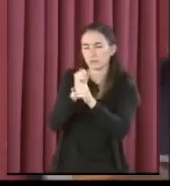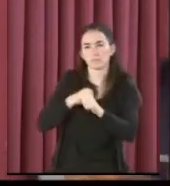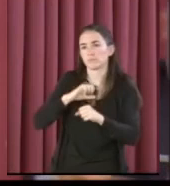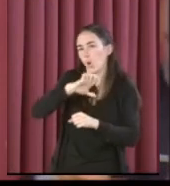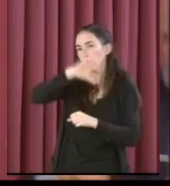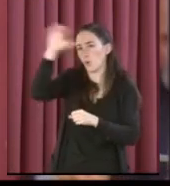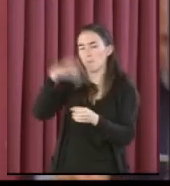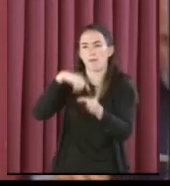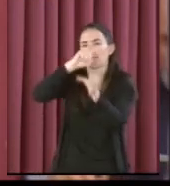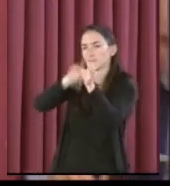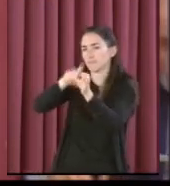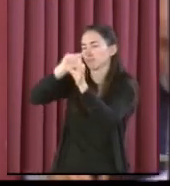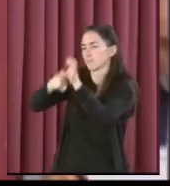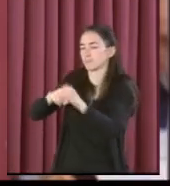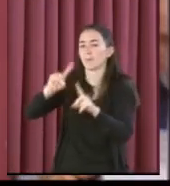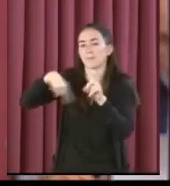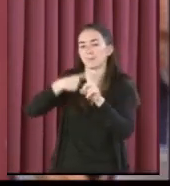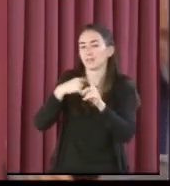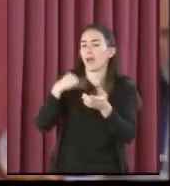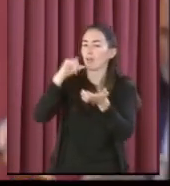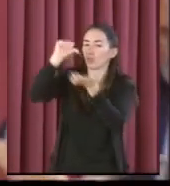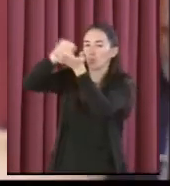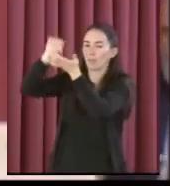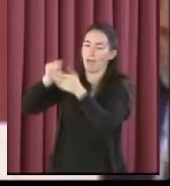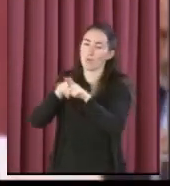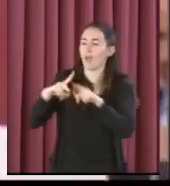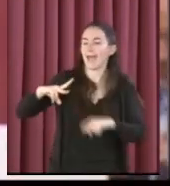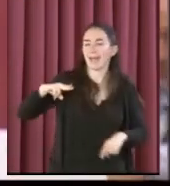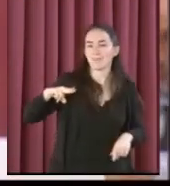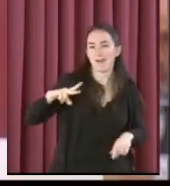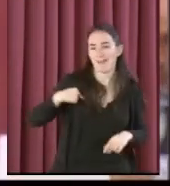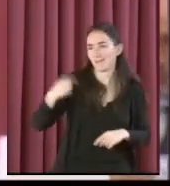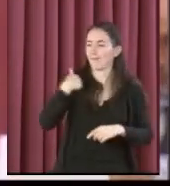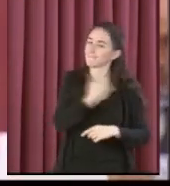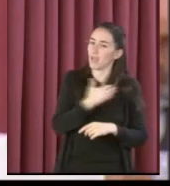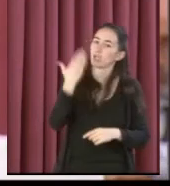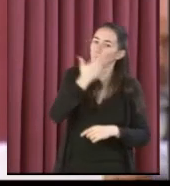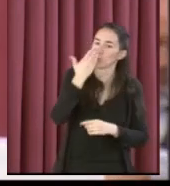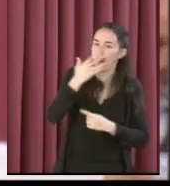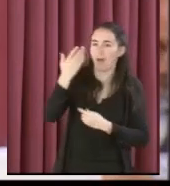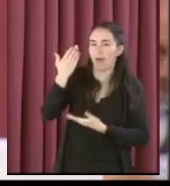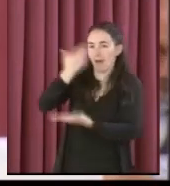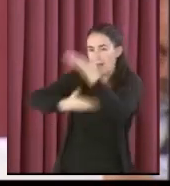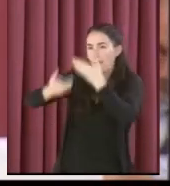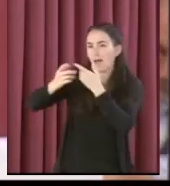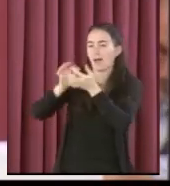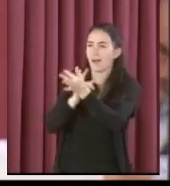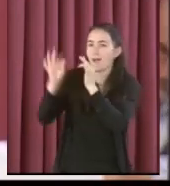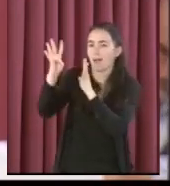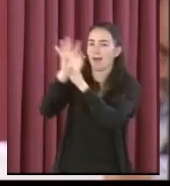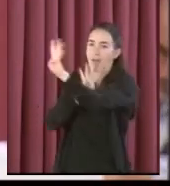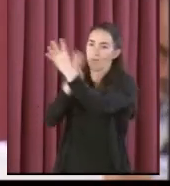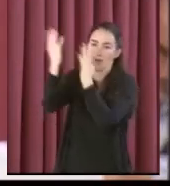en la relación con las ciudades hermanadas, con quienes vamos a promover más intercambios escolares, unidos a iniciativas como Erasmus, que he